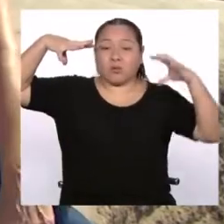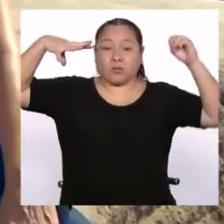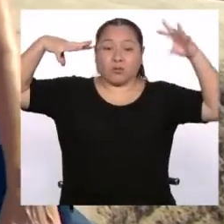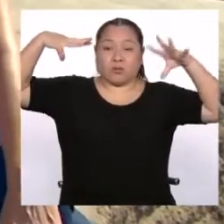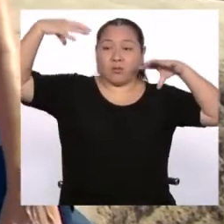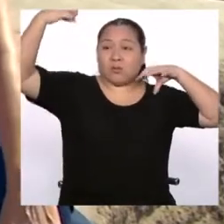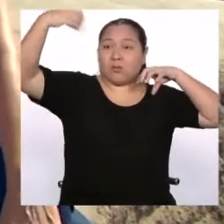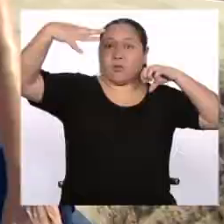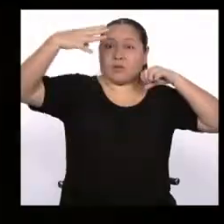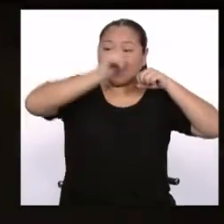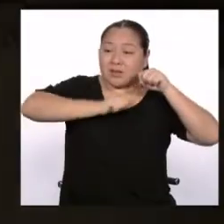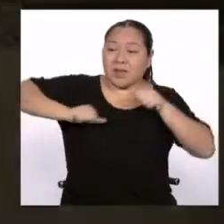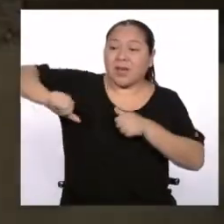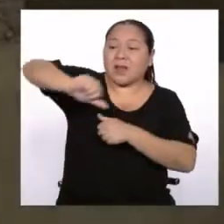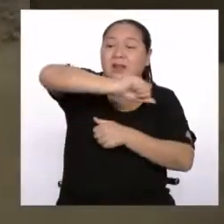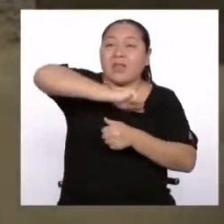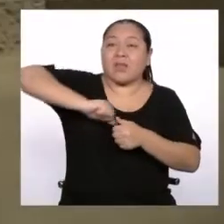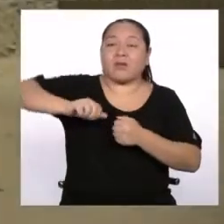sus alrededores.